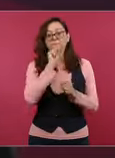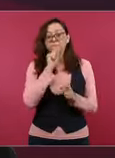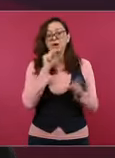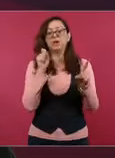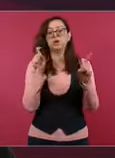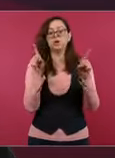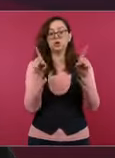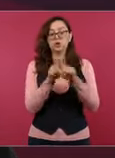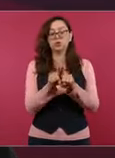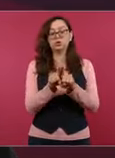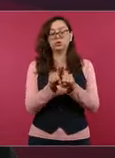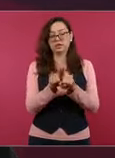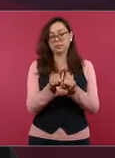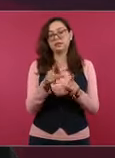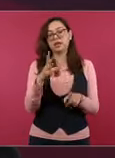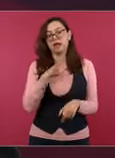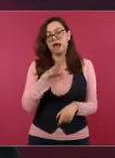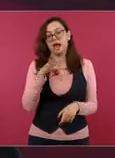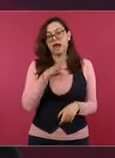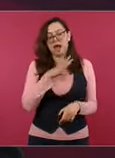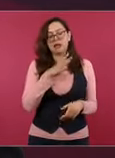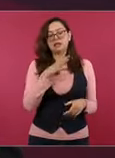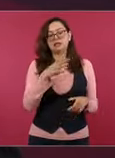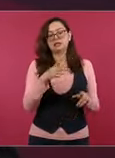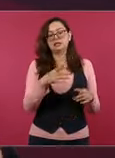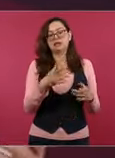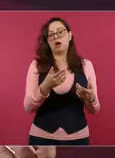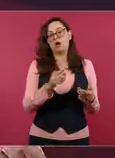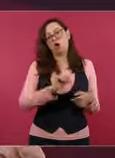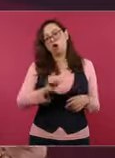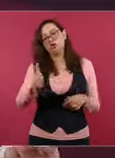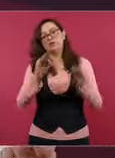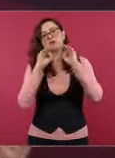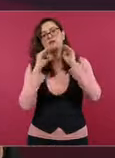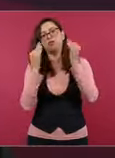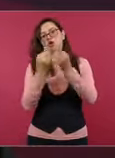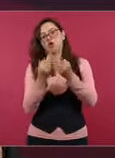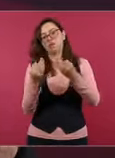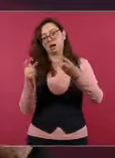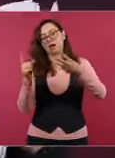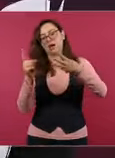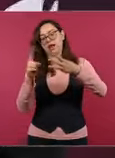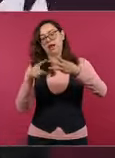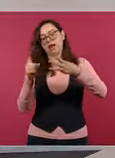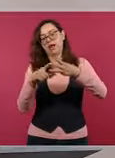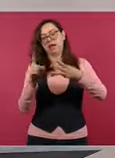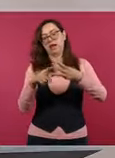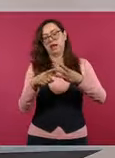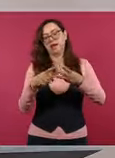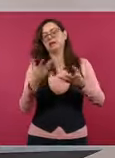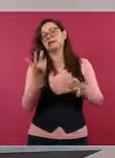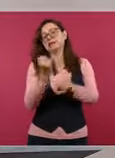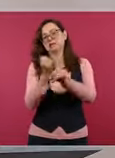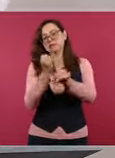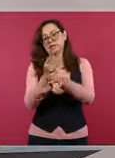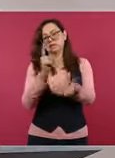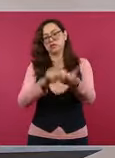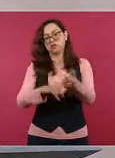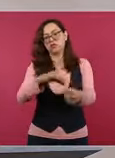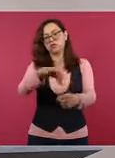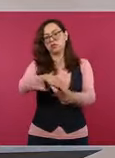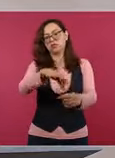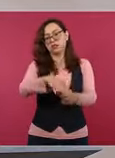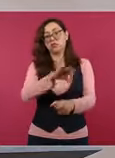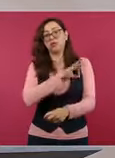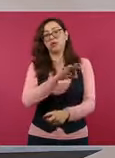electrónicamente en el consulado. Y como le digo, nosotros solamente prestamos las instalaciones, les damos todas las facilidades, pero es